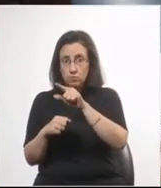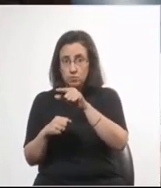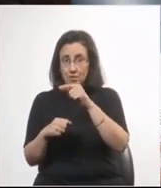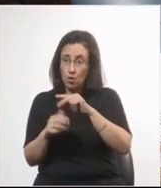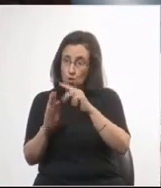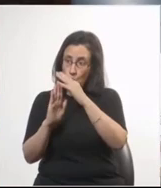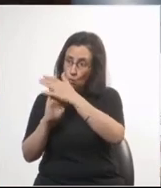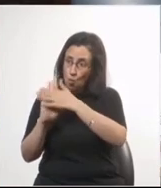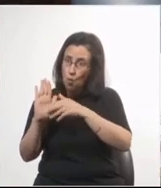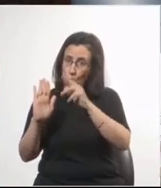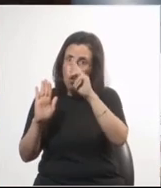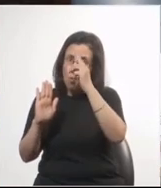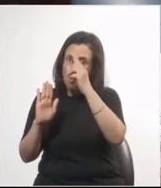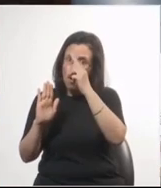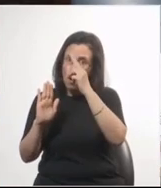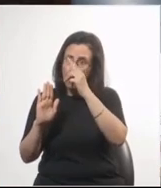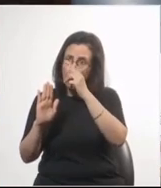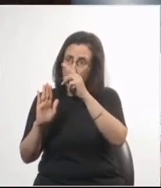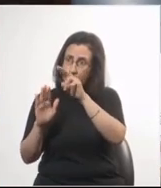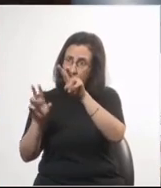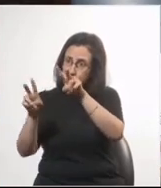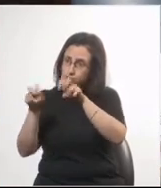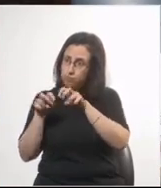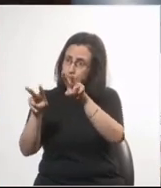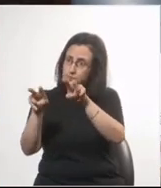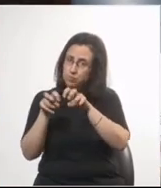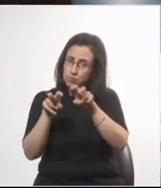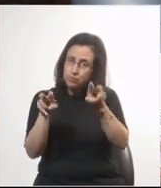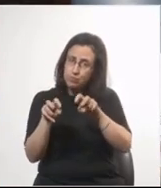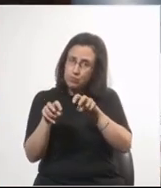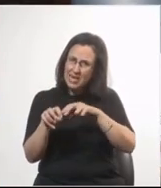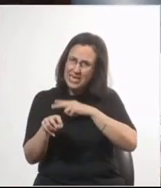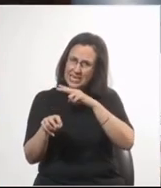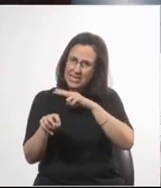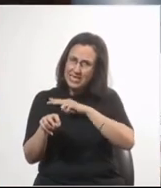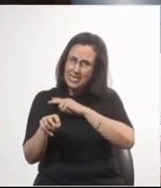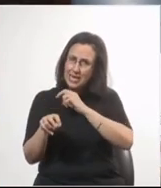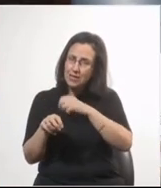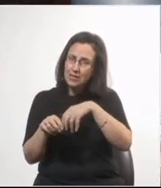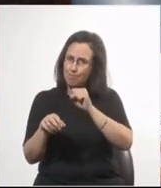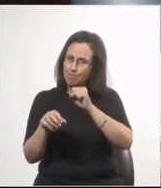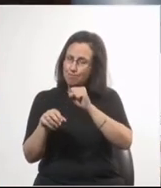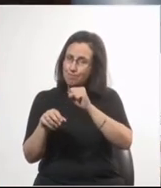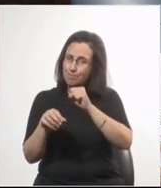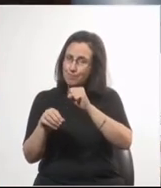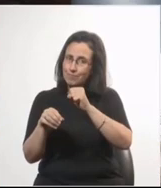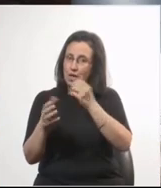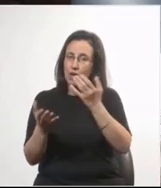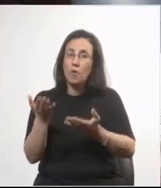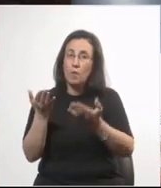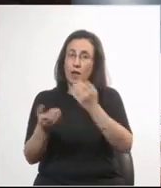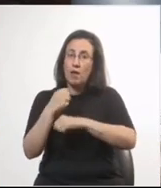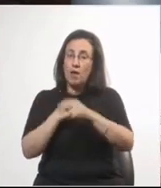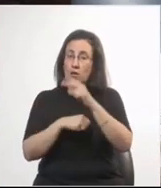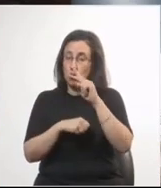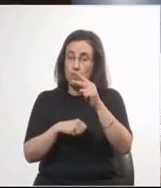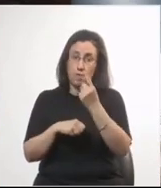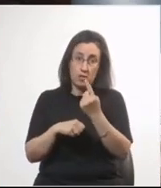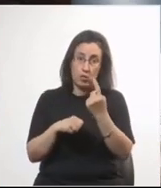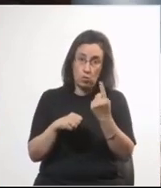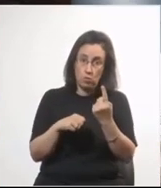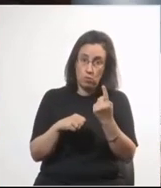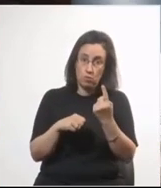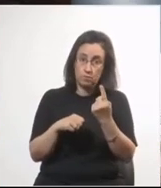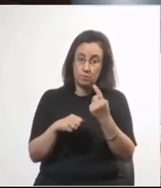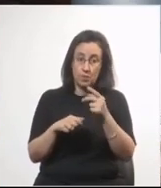se generaba una cantidad de riqueza muy superior a la que se había generado en el año anterior,